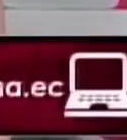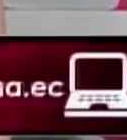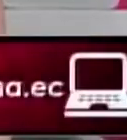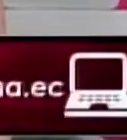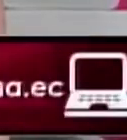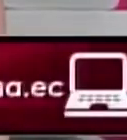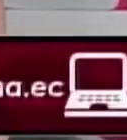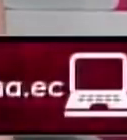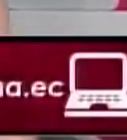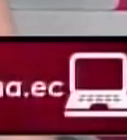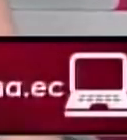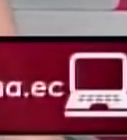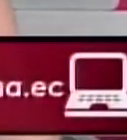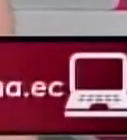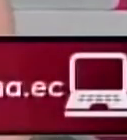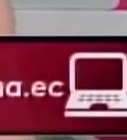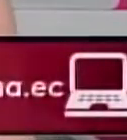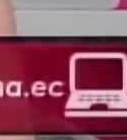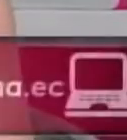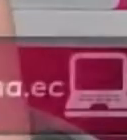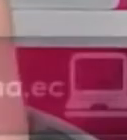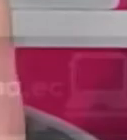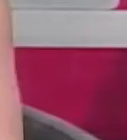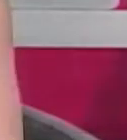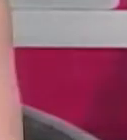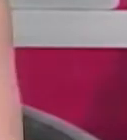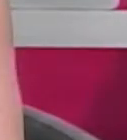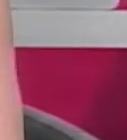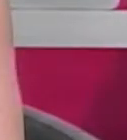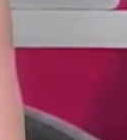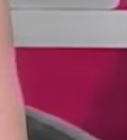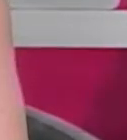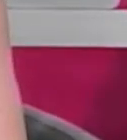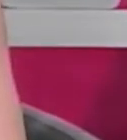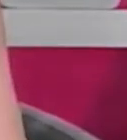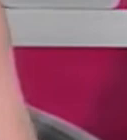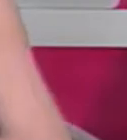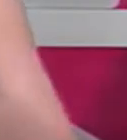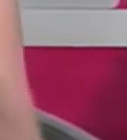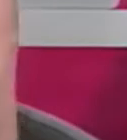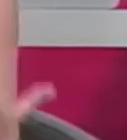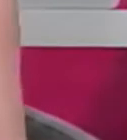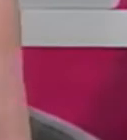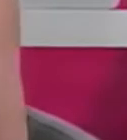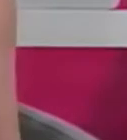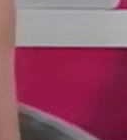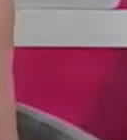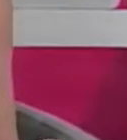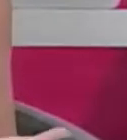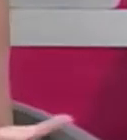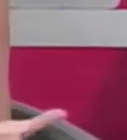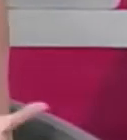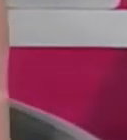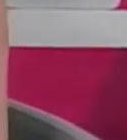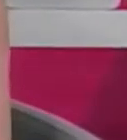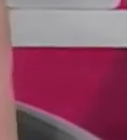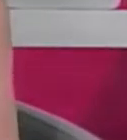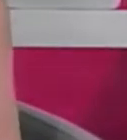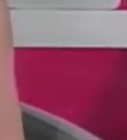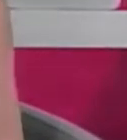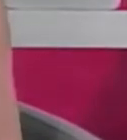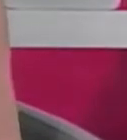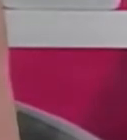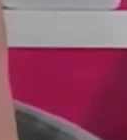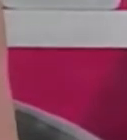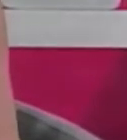buenas noticias, porque para que los emprendedores puedan desarrollar proyectos innovadores y así puedan generar ese valor agregado a la producción,